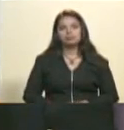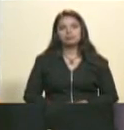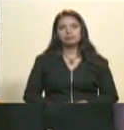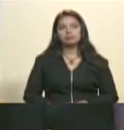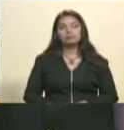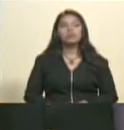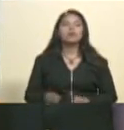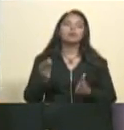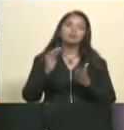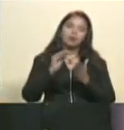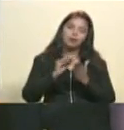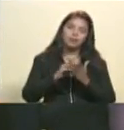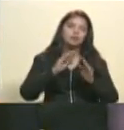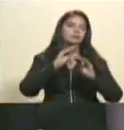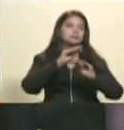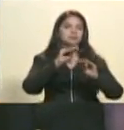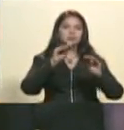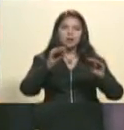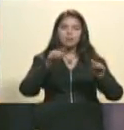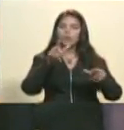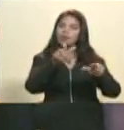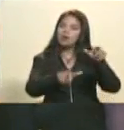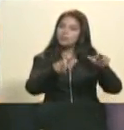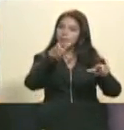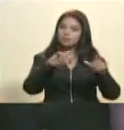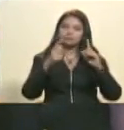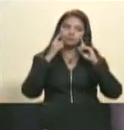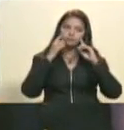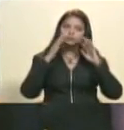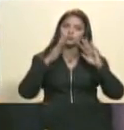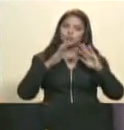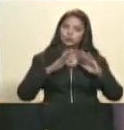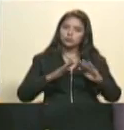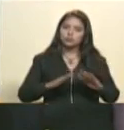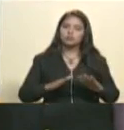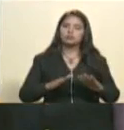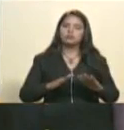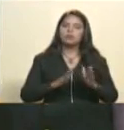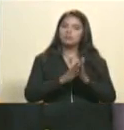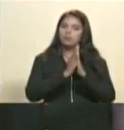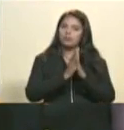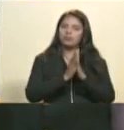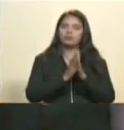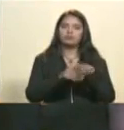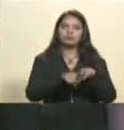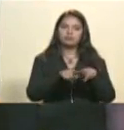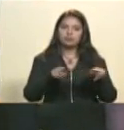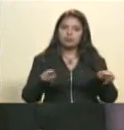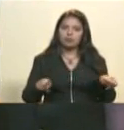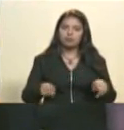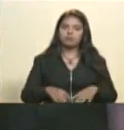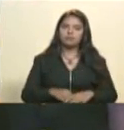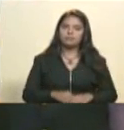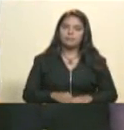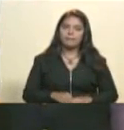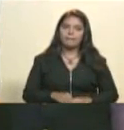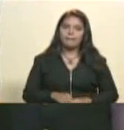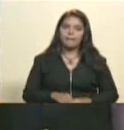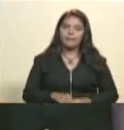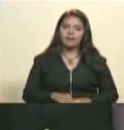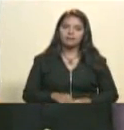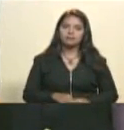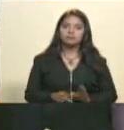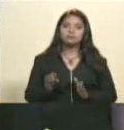yo llamo nuevamente a la sensatez, llamo nuevamente a la prudencia, llamo